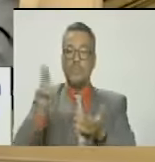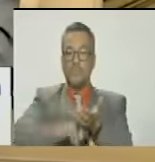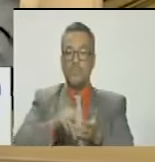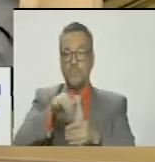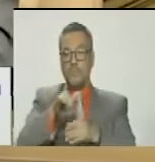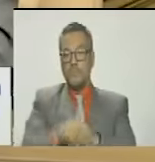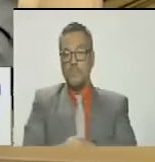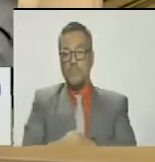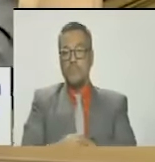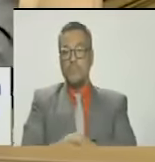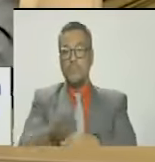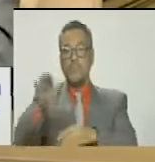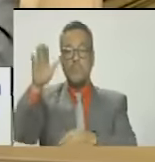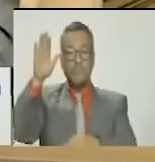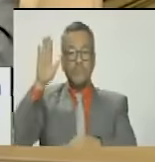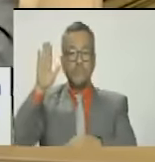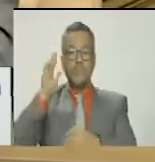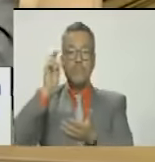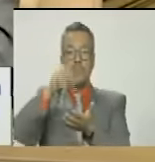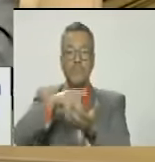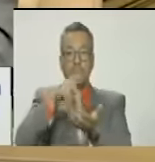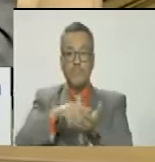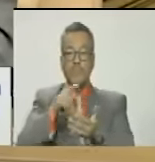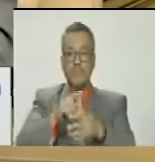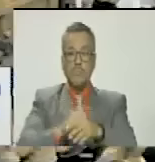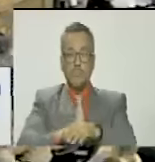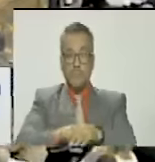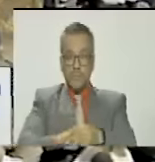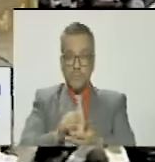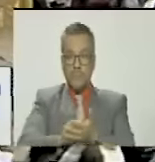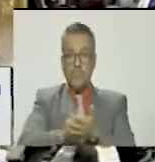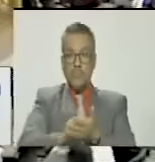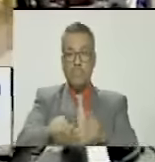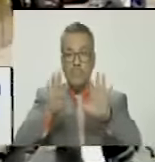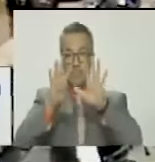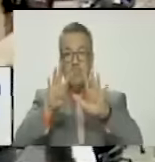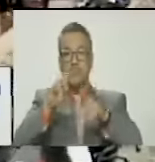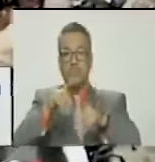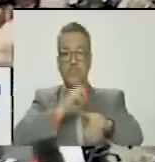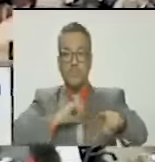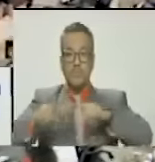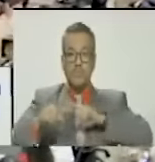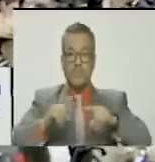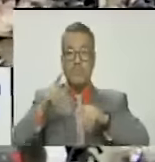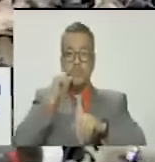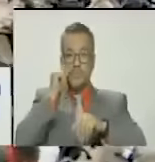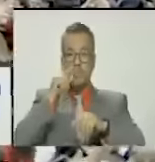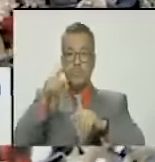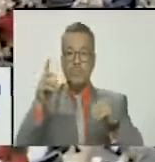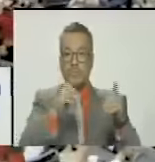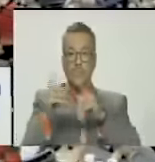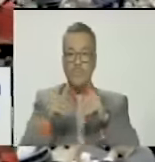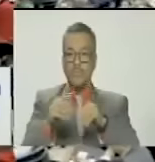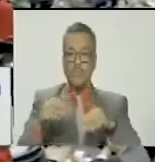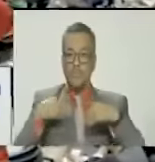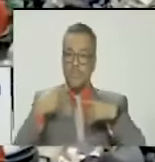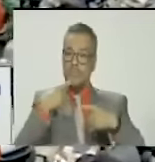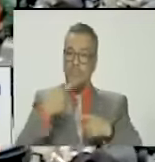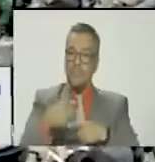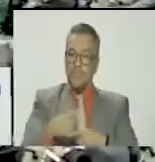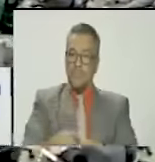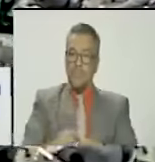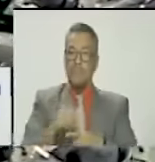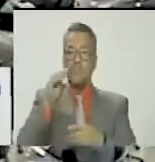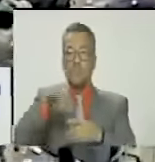nuevamente. En cuanto a la juramentación y participación, artículo 9, elegida la Junta Directiva, el director o directora de debate exhortará a los